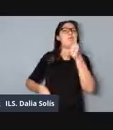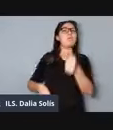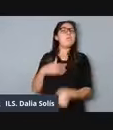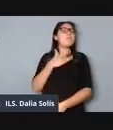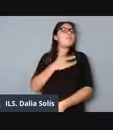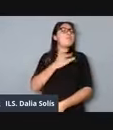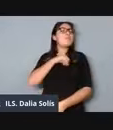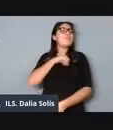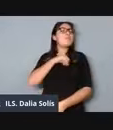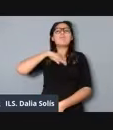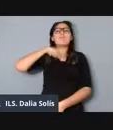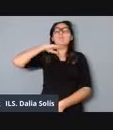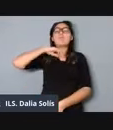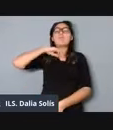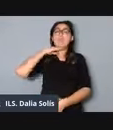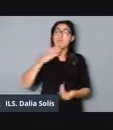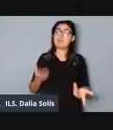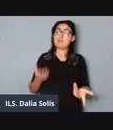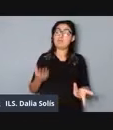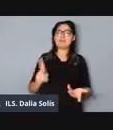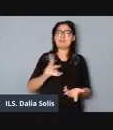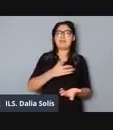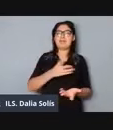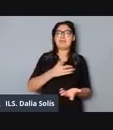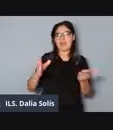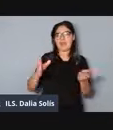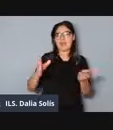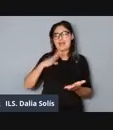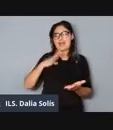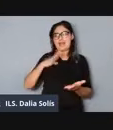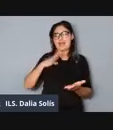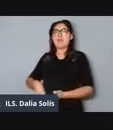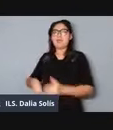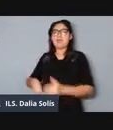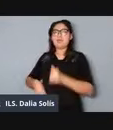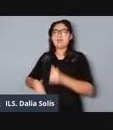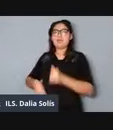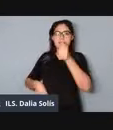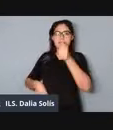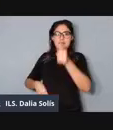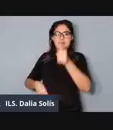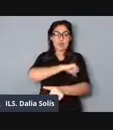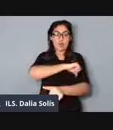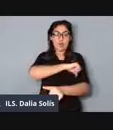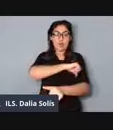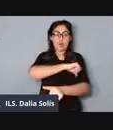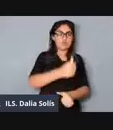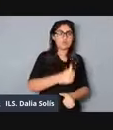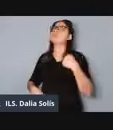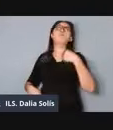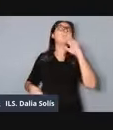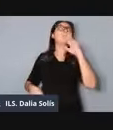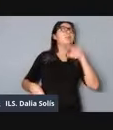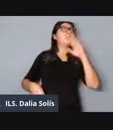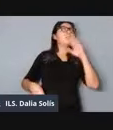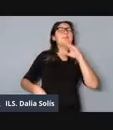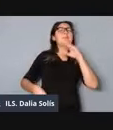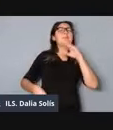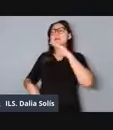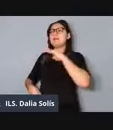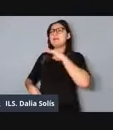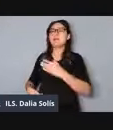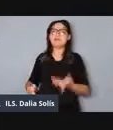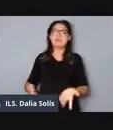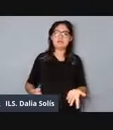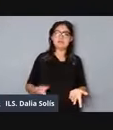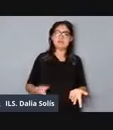está la persona que está permanentemente culpándose por todo, quizás hasta por dentro, no nada más por fuera, me refiero, no es